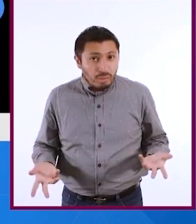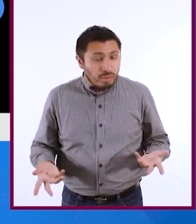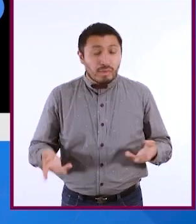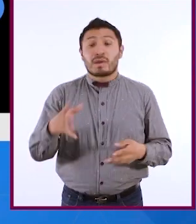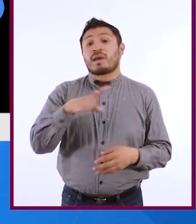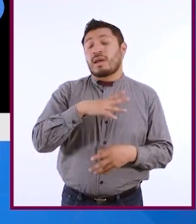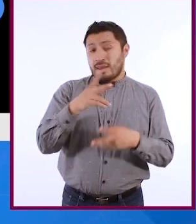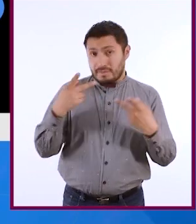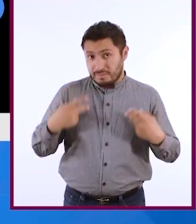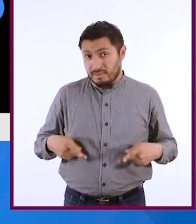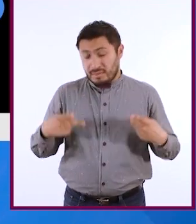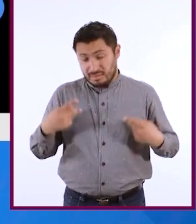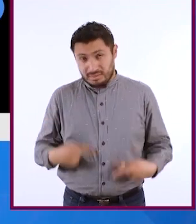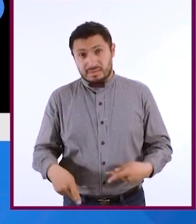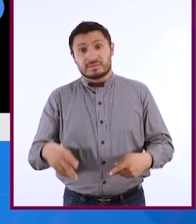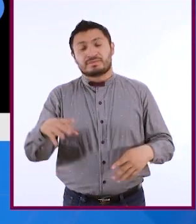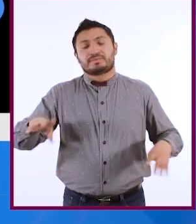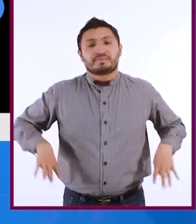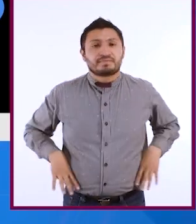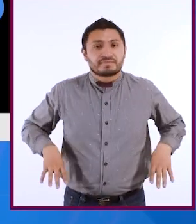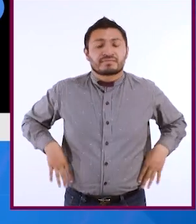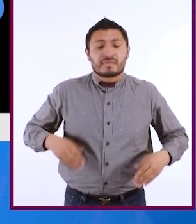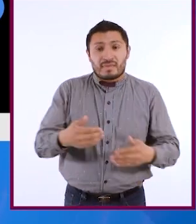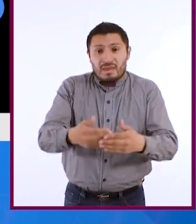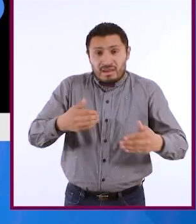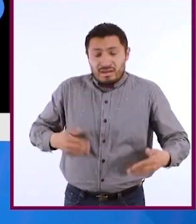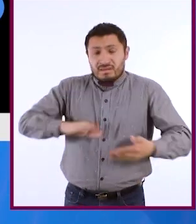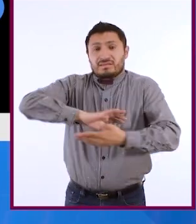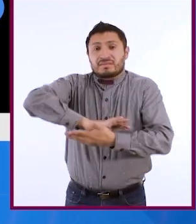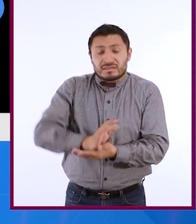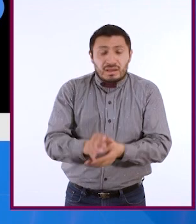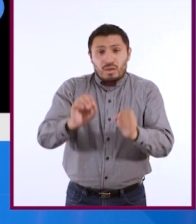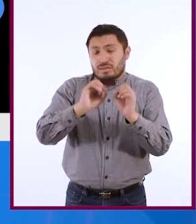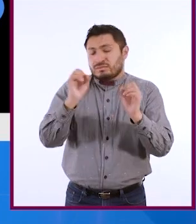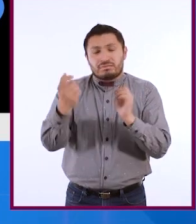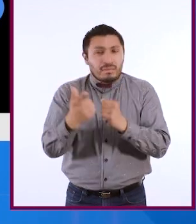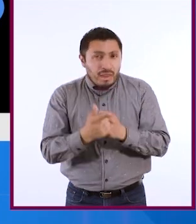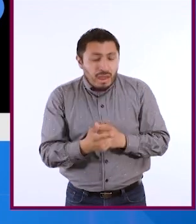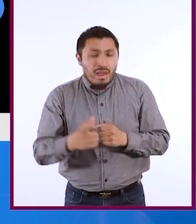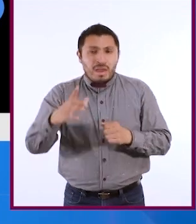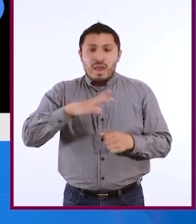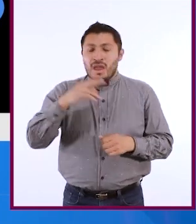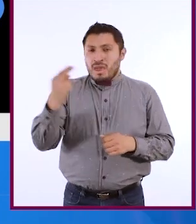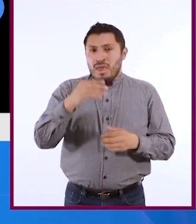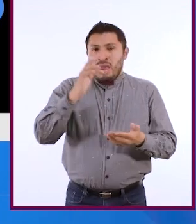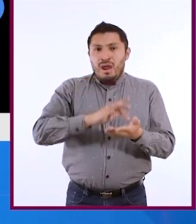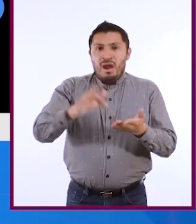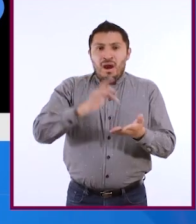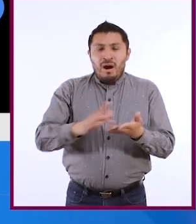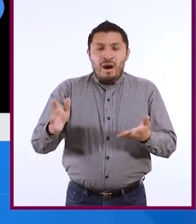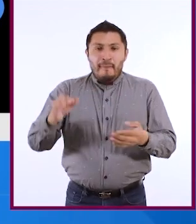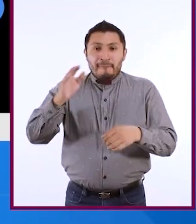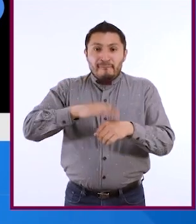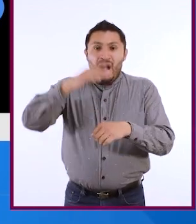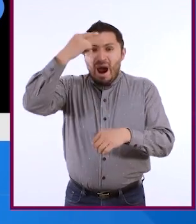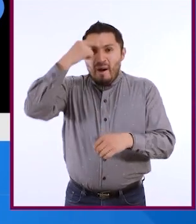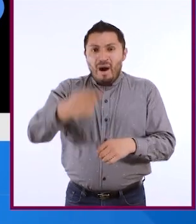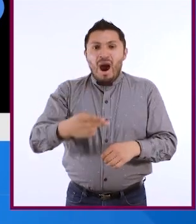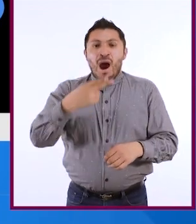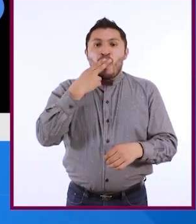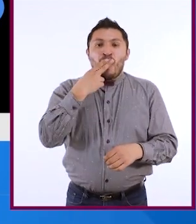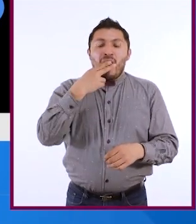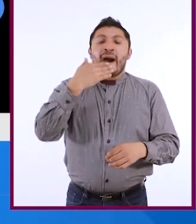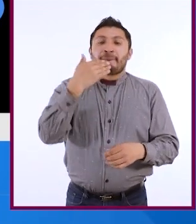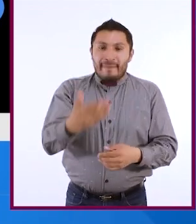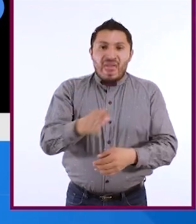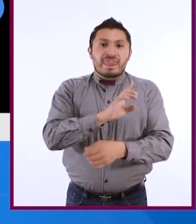Justamente hay personas que por estar en condiciones previas de discriminación o de marginación necesitan apoyos adicionales para lograr el ejercicio de